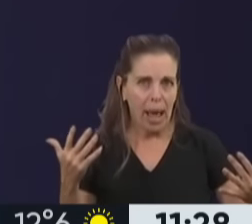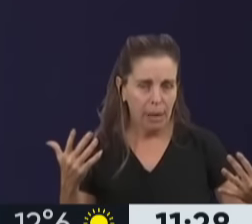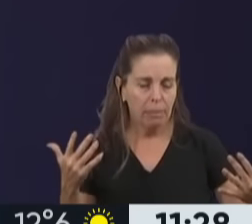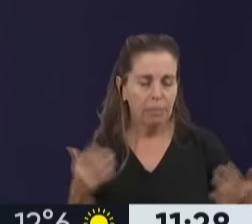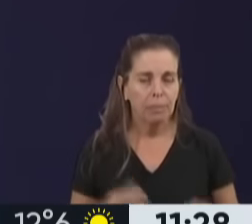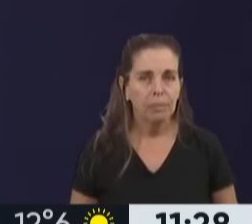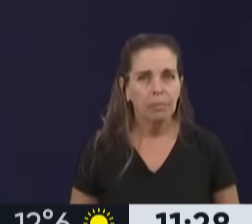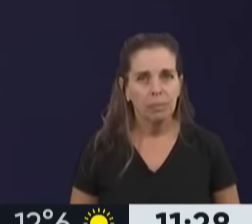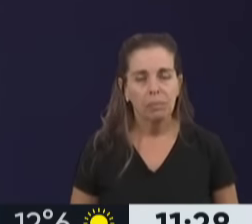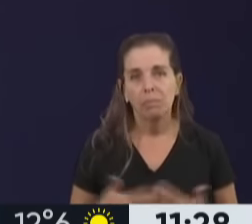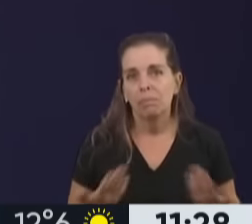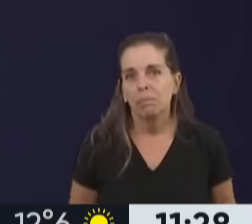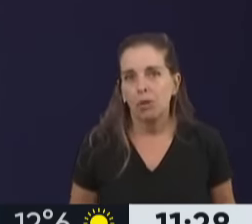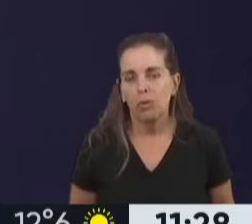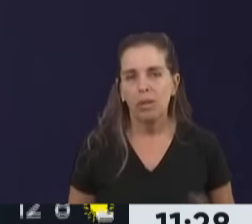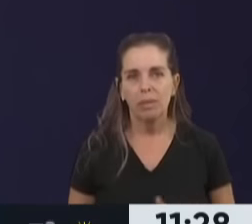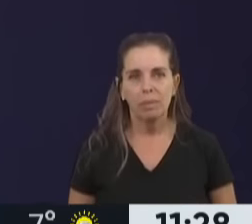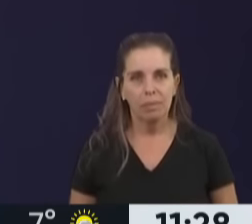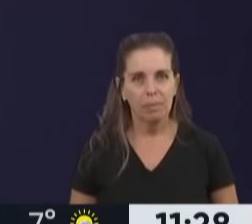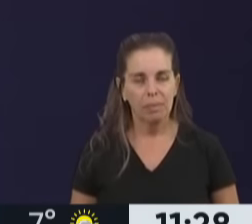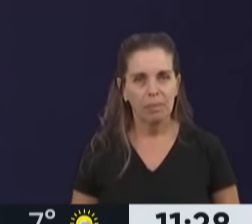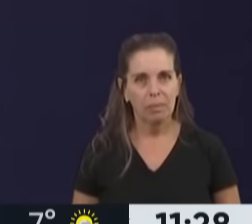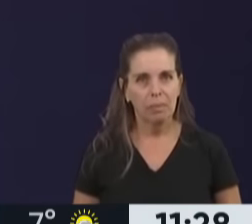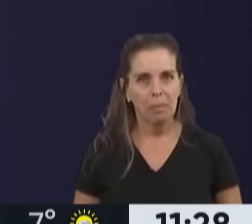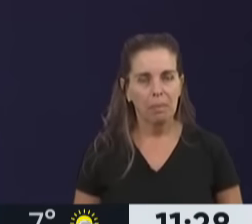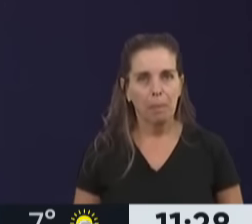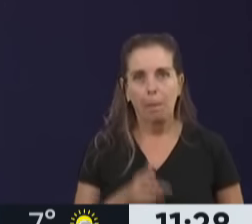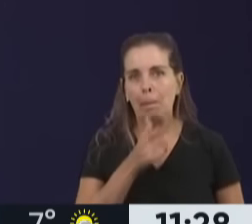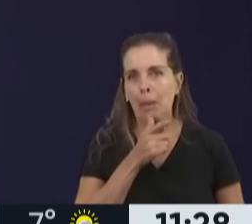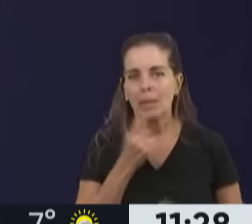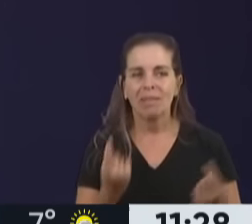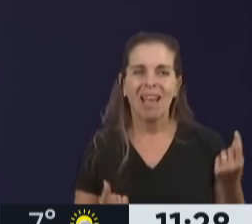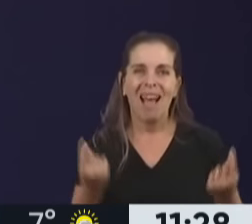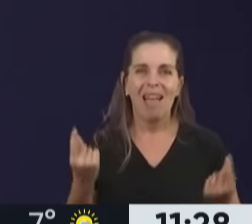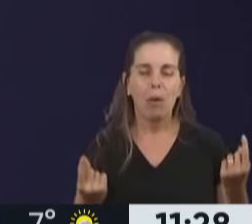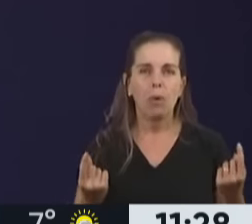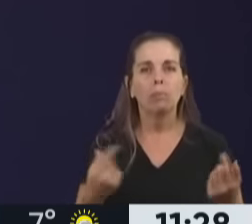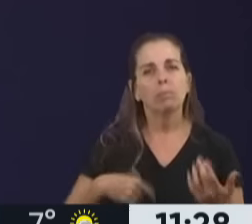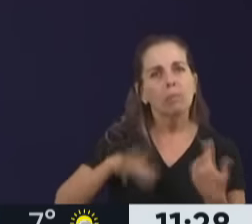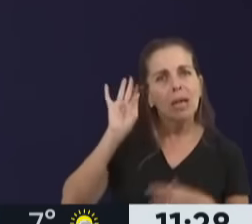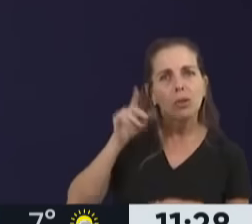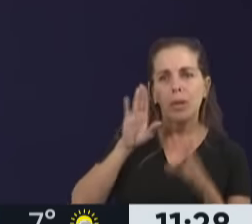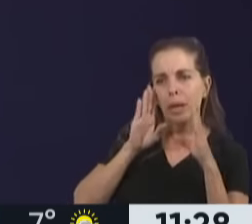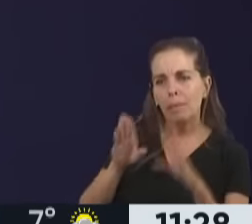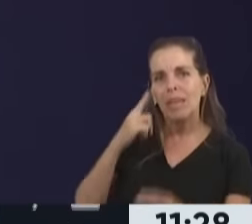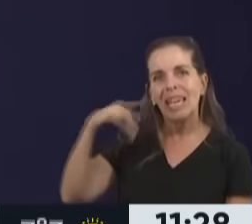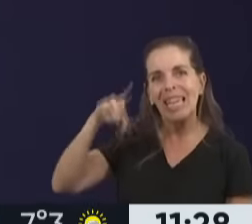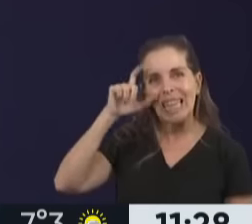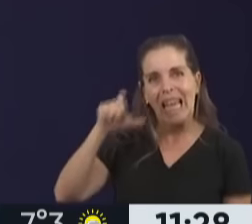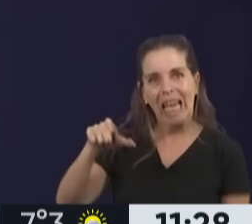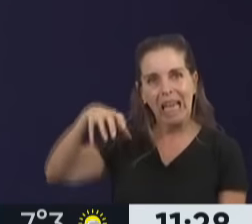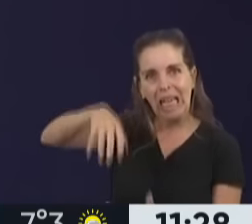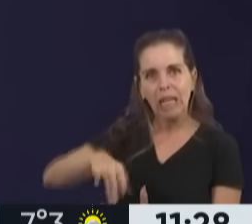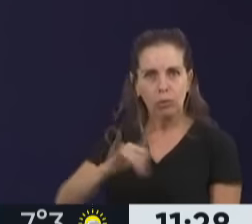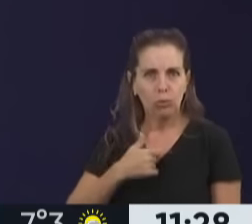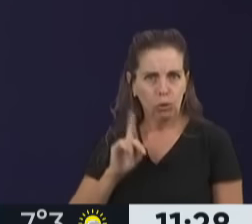comparar por lo tanto me parece que la más allá de que uno toma el Index como referencia todos yo lo